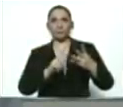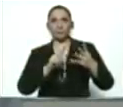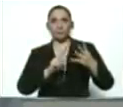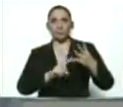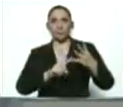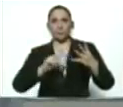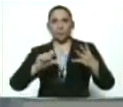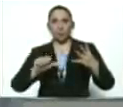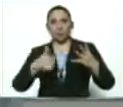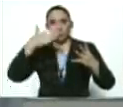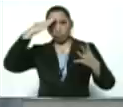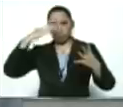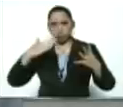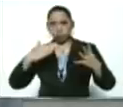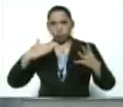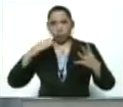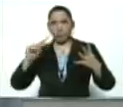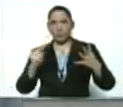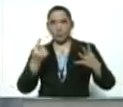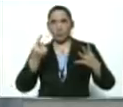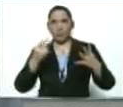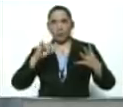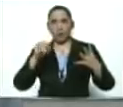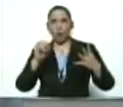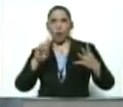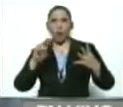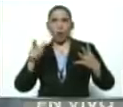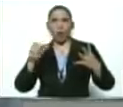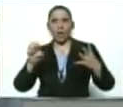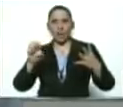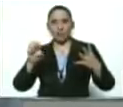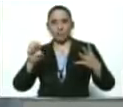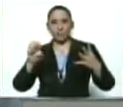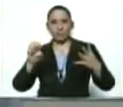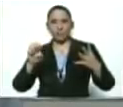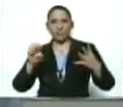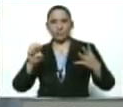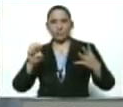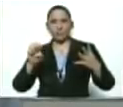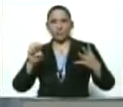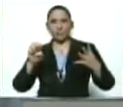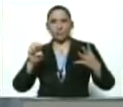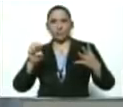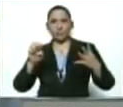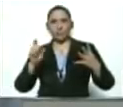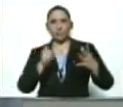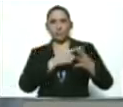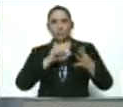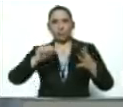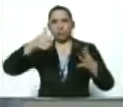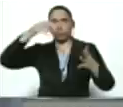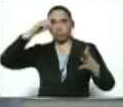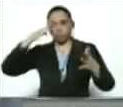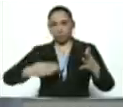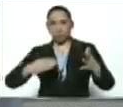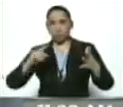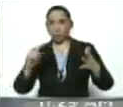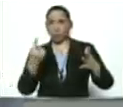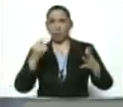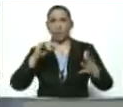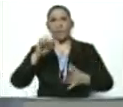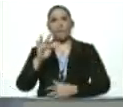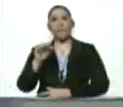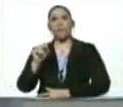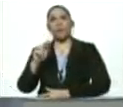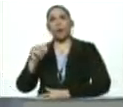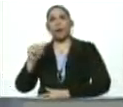sargento primero Jorge David Almeida Gudiño y sargento primero Francisco José